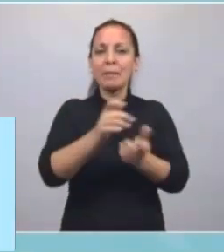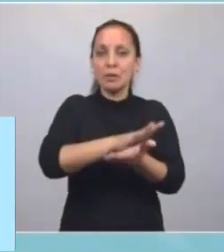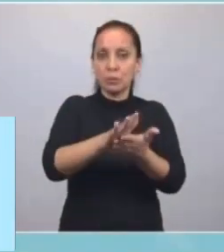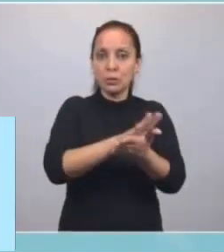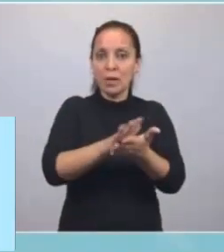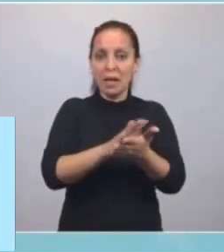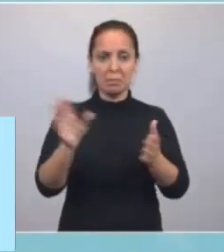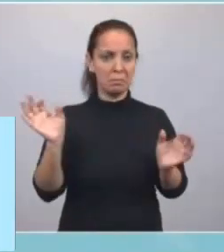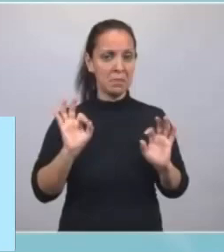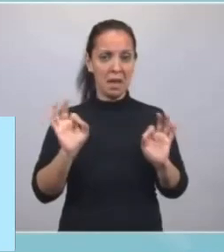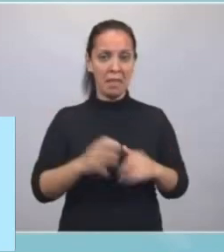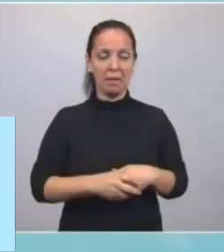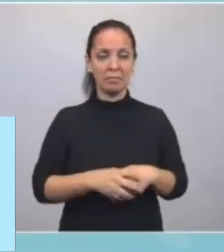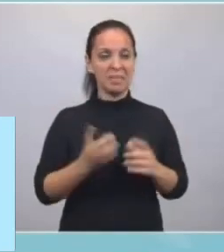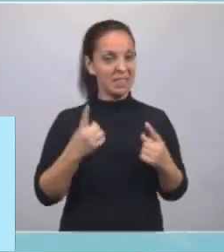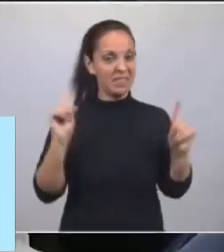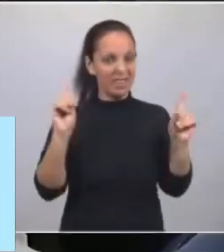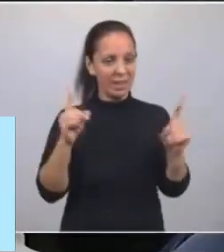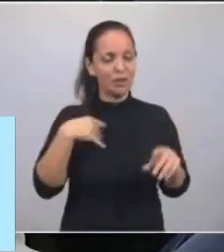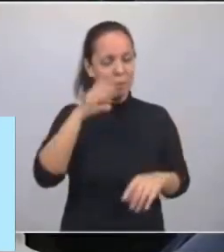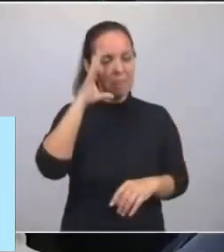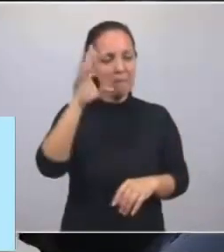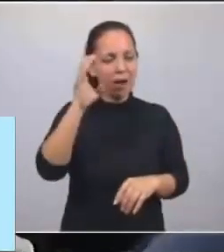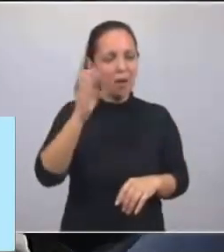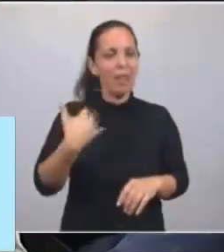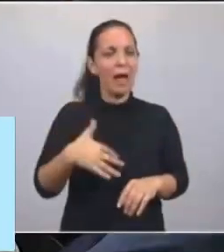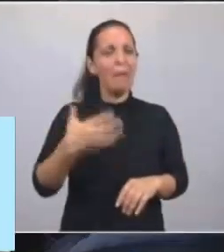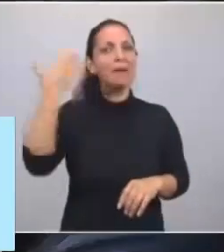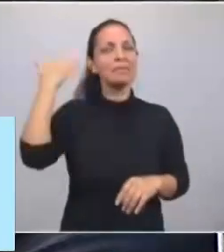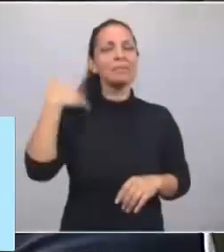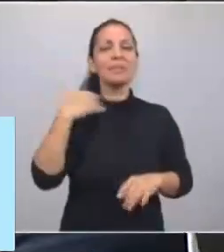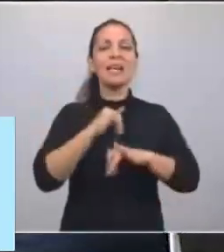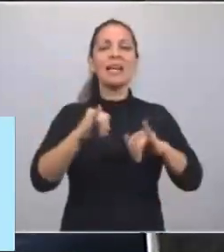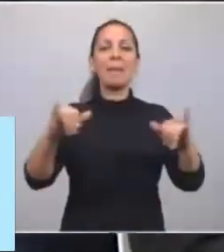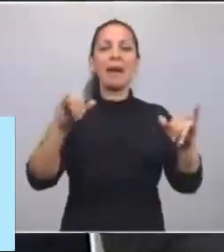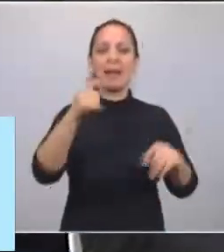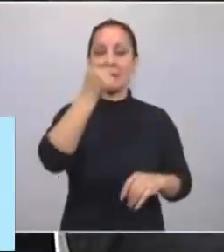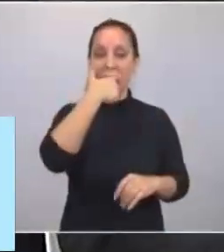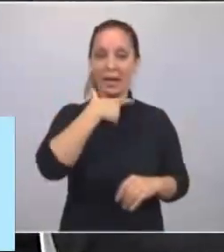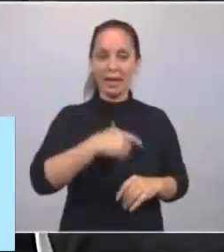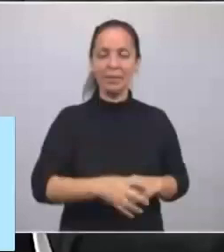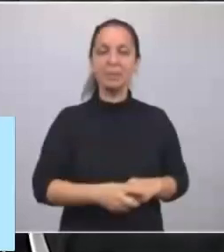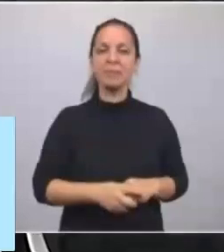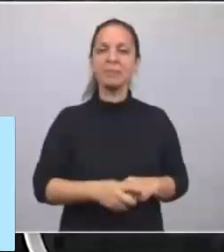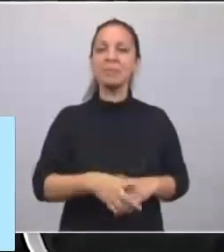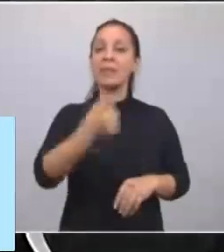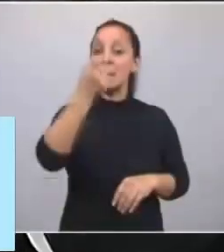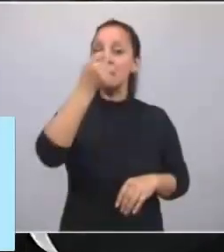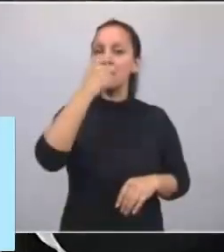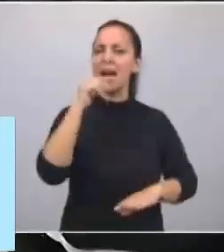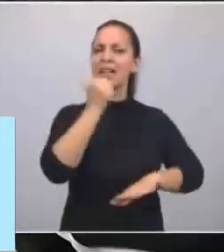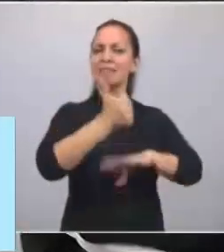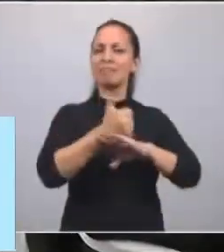ajuste no decía nada de eso al revés yo recordaba el otro día la campaña de macri y macri en la